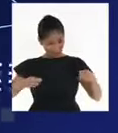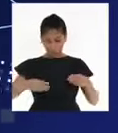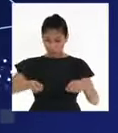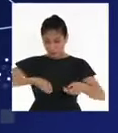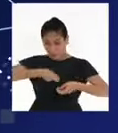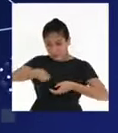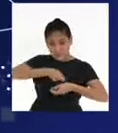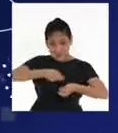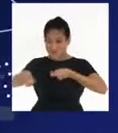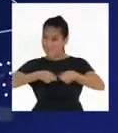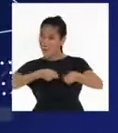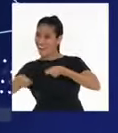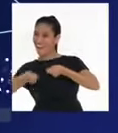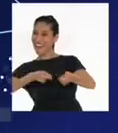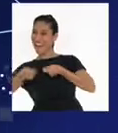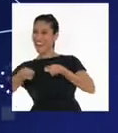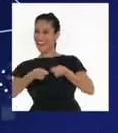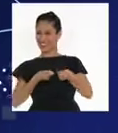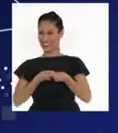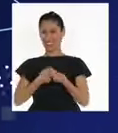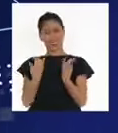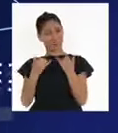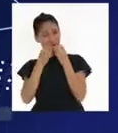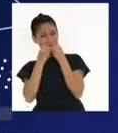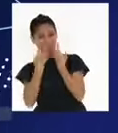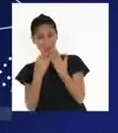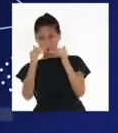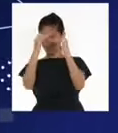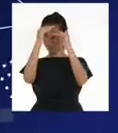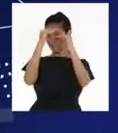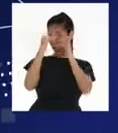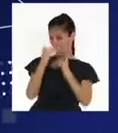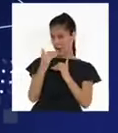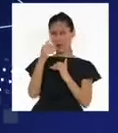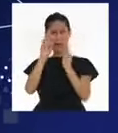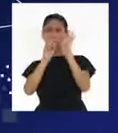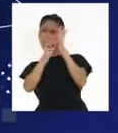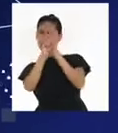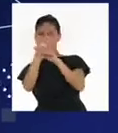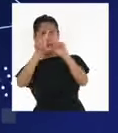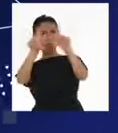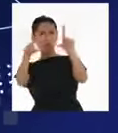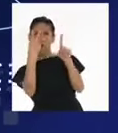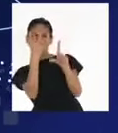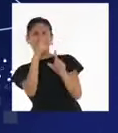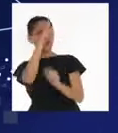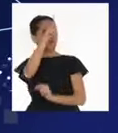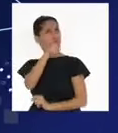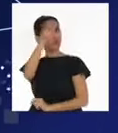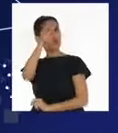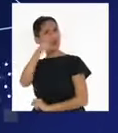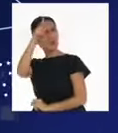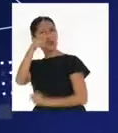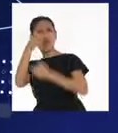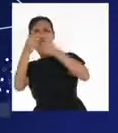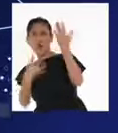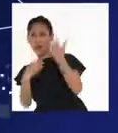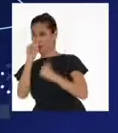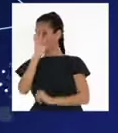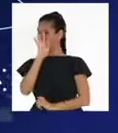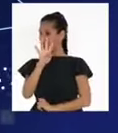La actividad mirar una película tiene cuatro palotes. así que la frecuencia